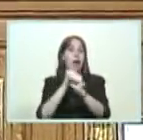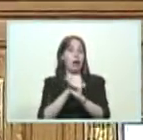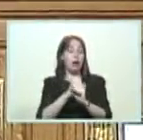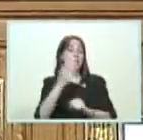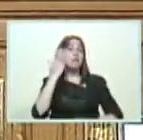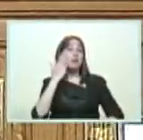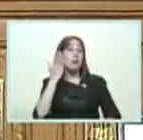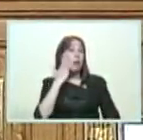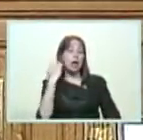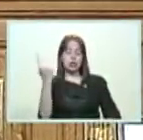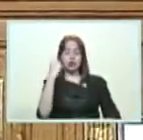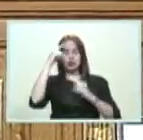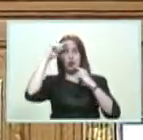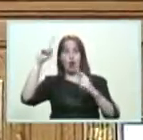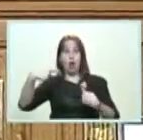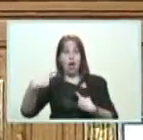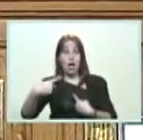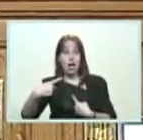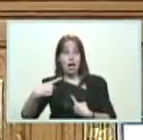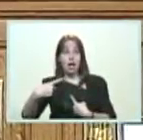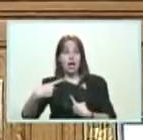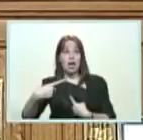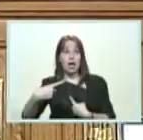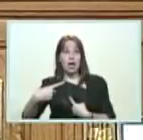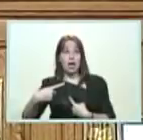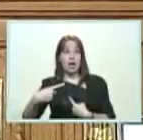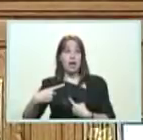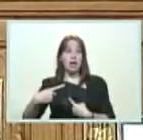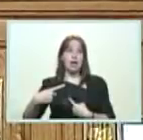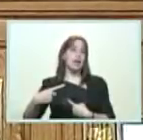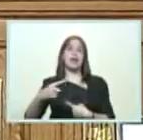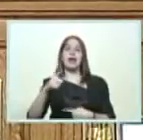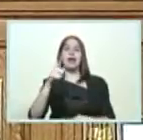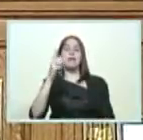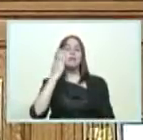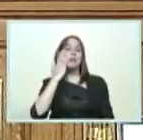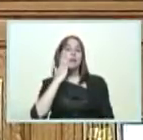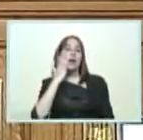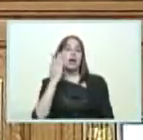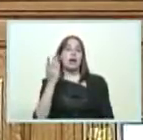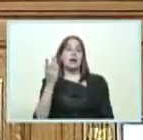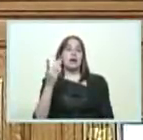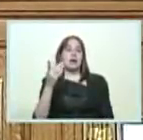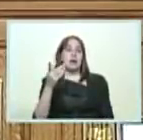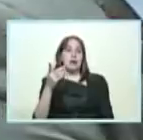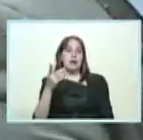mamá, Silvia, mi mamá Teresa,